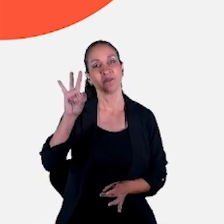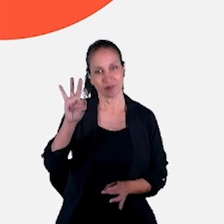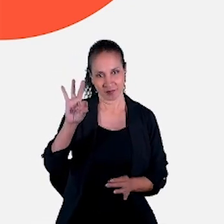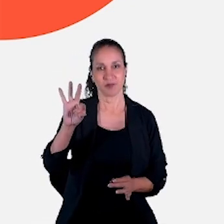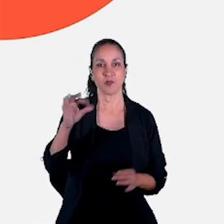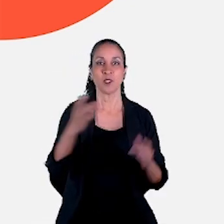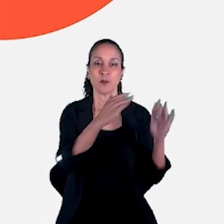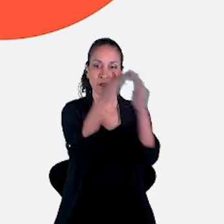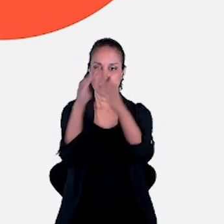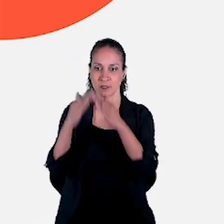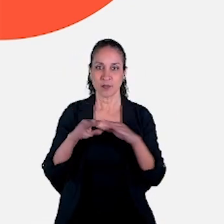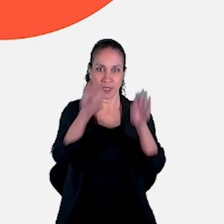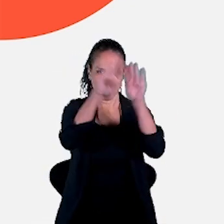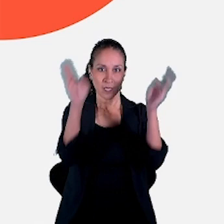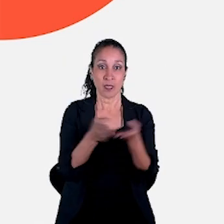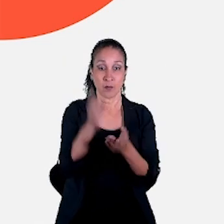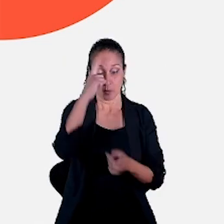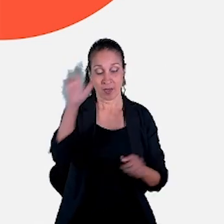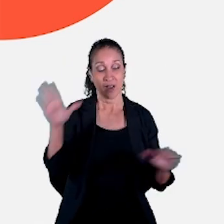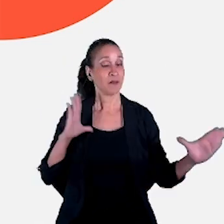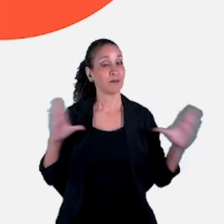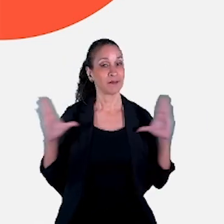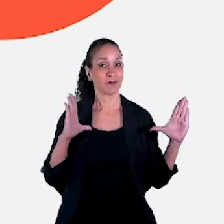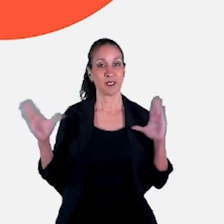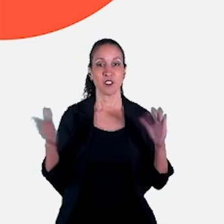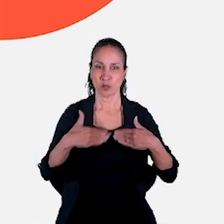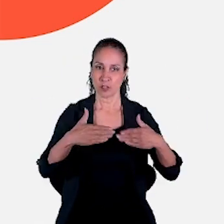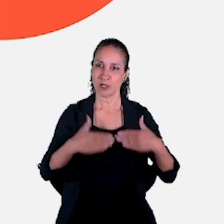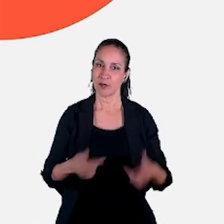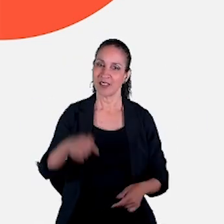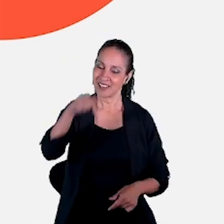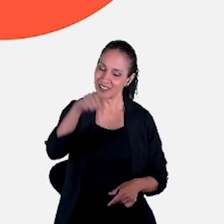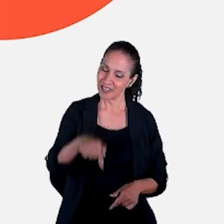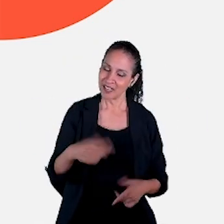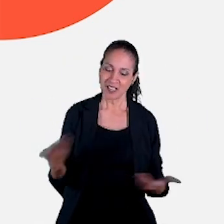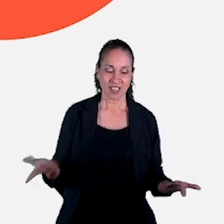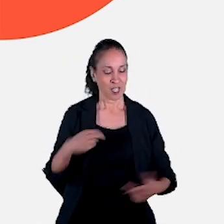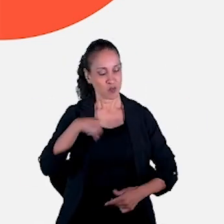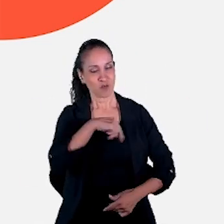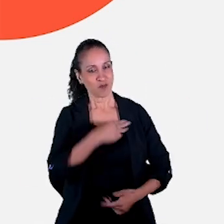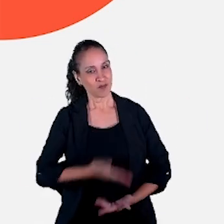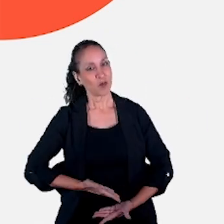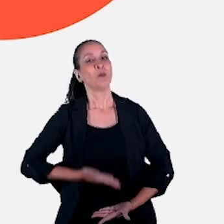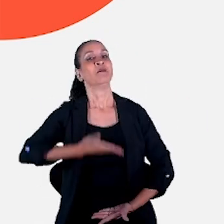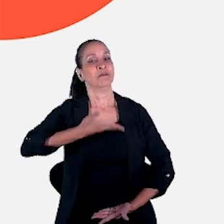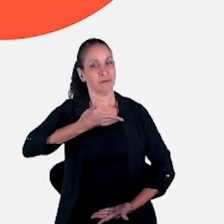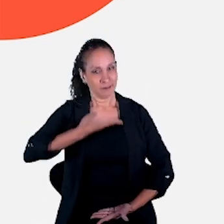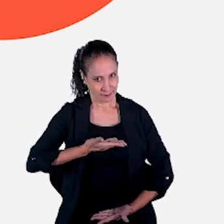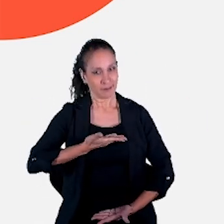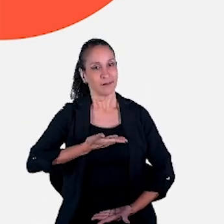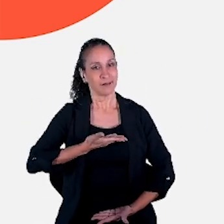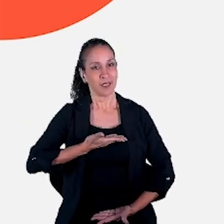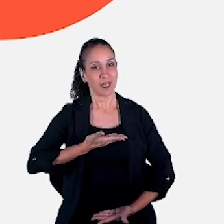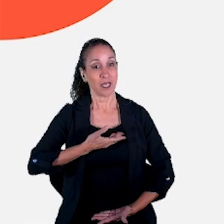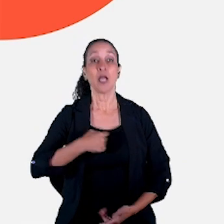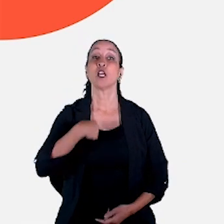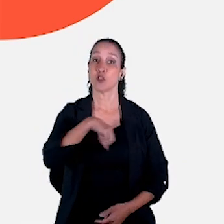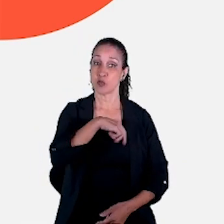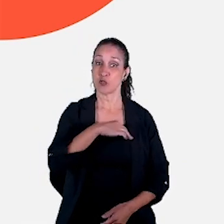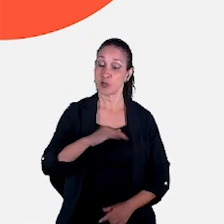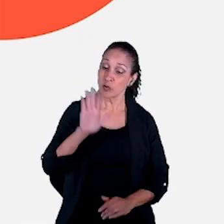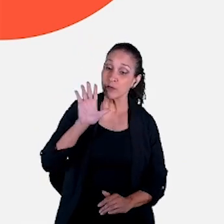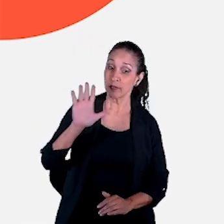en Panamá nuestro Panamá Convention Center nos llena de mucho orgullo ha sido eh identificado en el top Five de